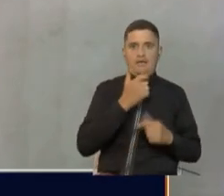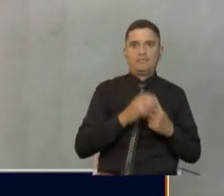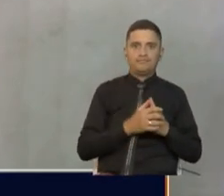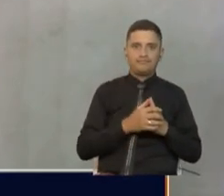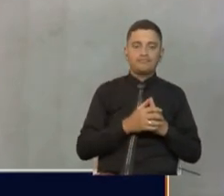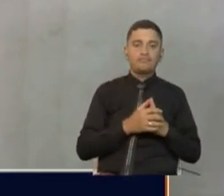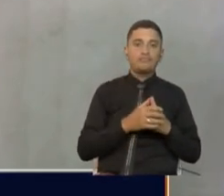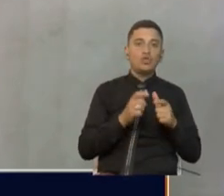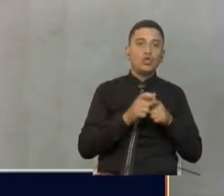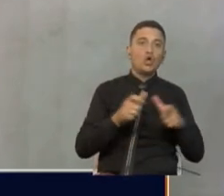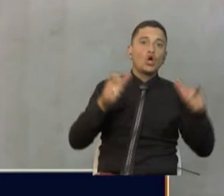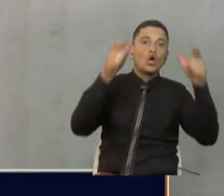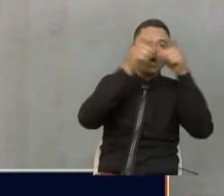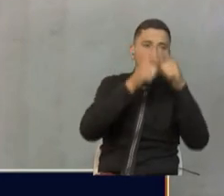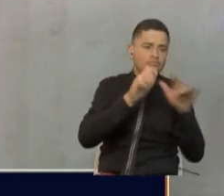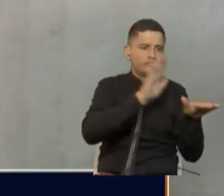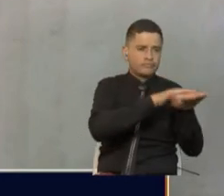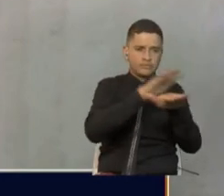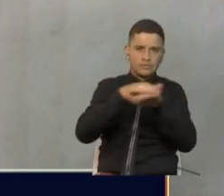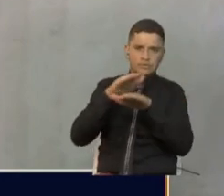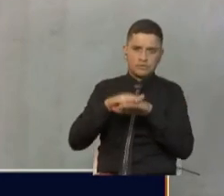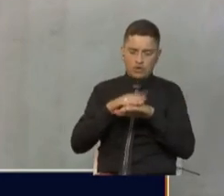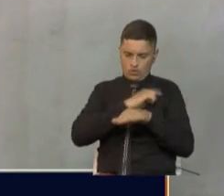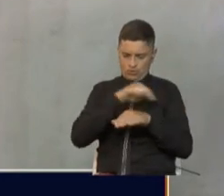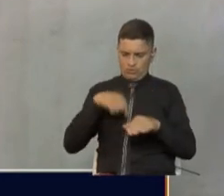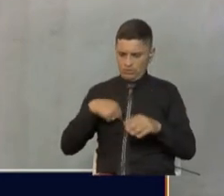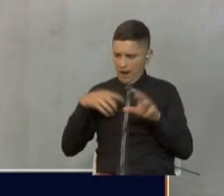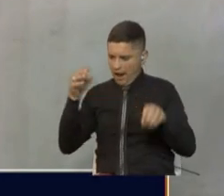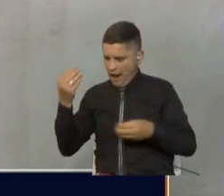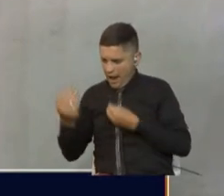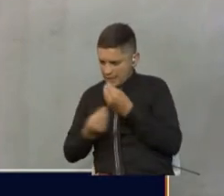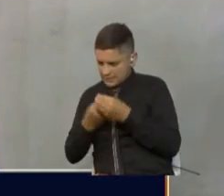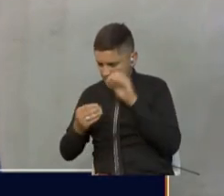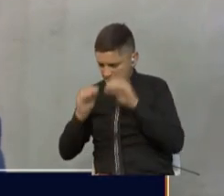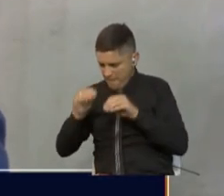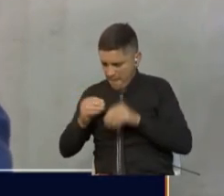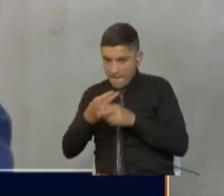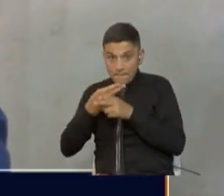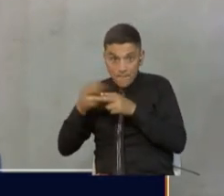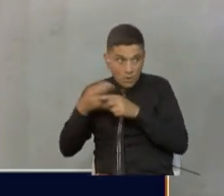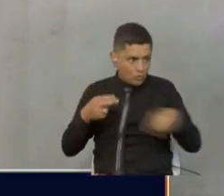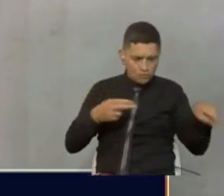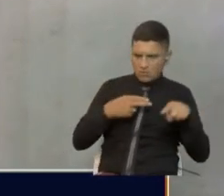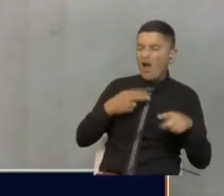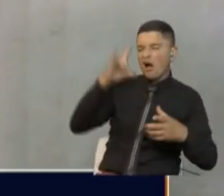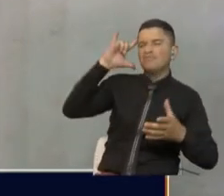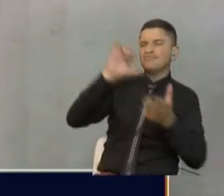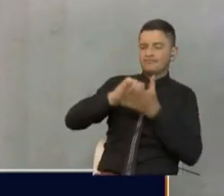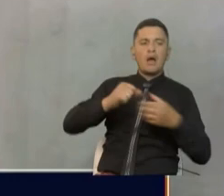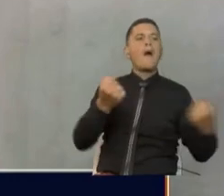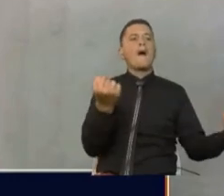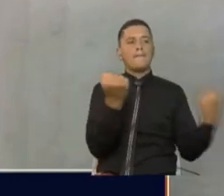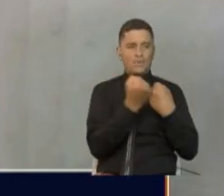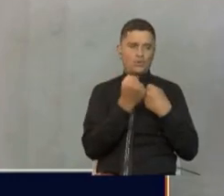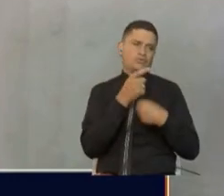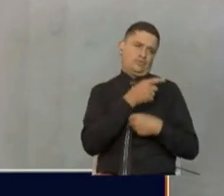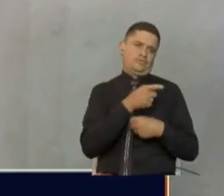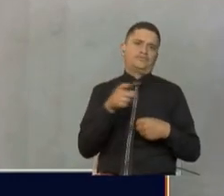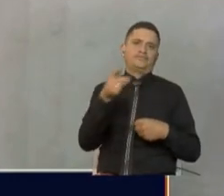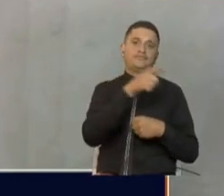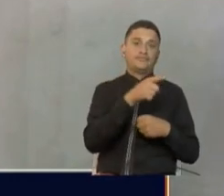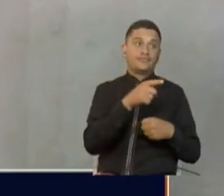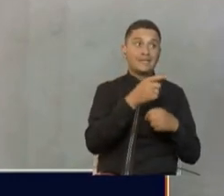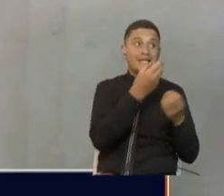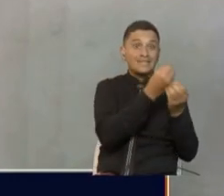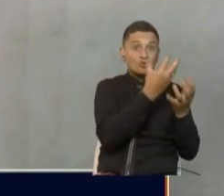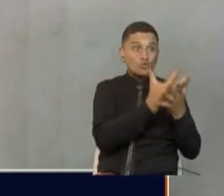Congresistas, les invito a creer en lo que vamos a hacer, pero también pido el apoyo, porque estamos luchando contra estructuras